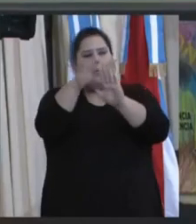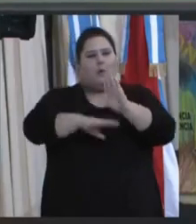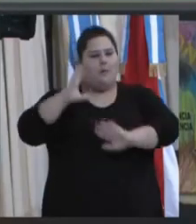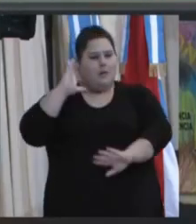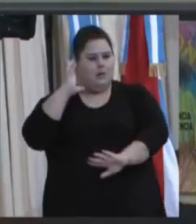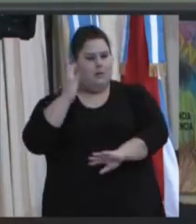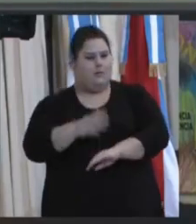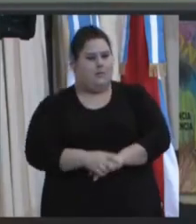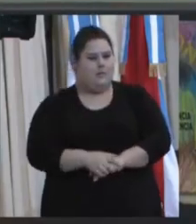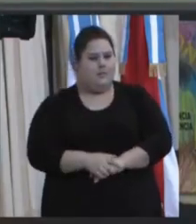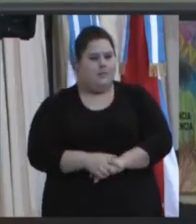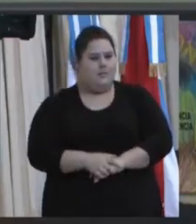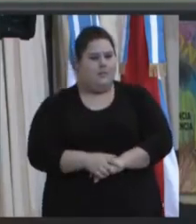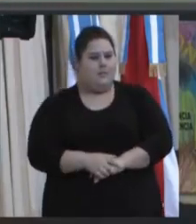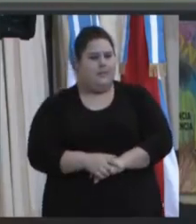¿Y